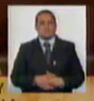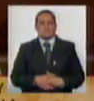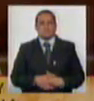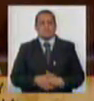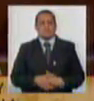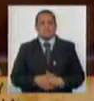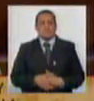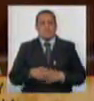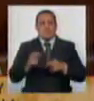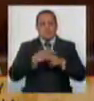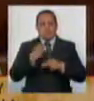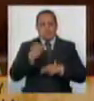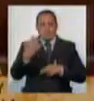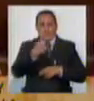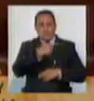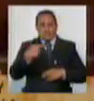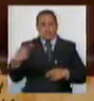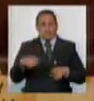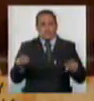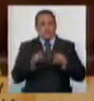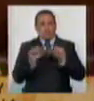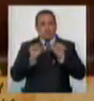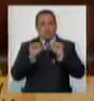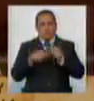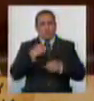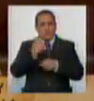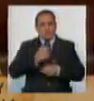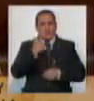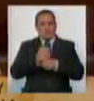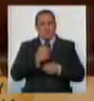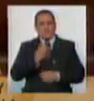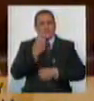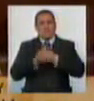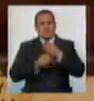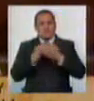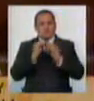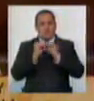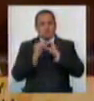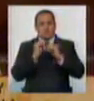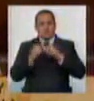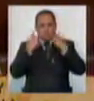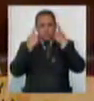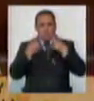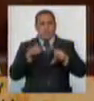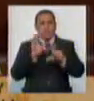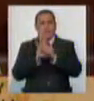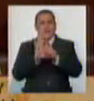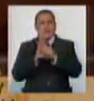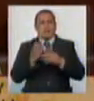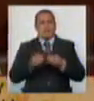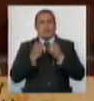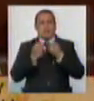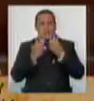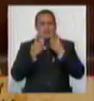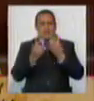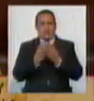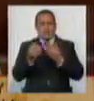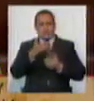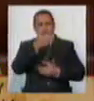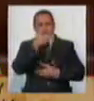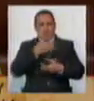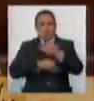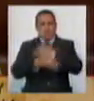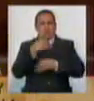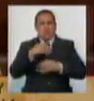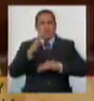En las próximas semanas continuaremos con la tarea de reajustar nuestra legislación para combatir la extorsión en